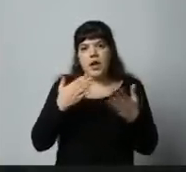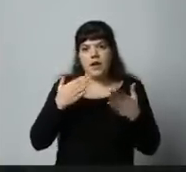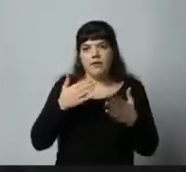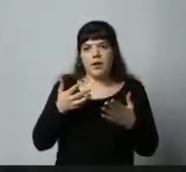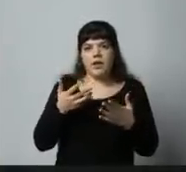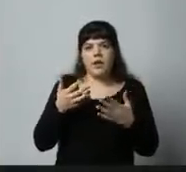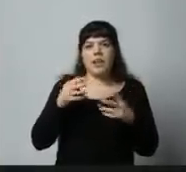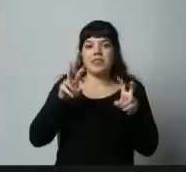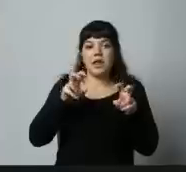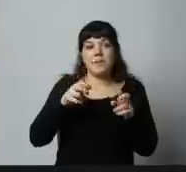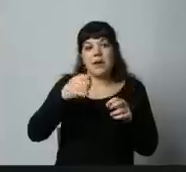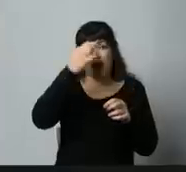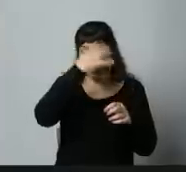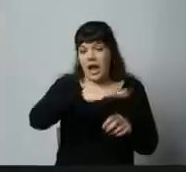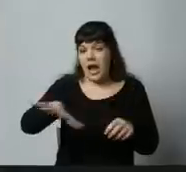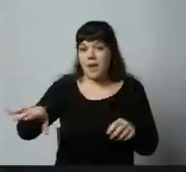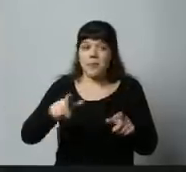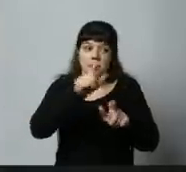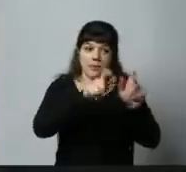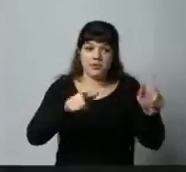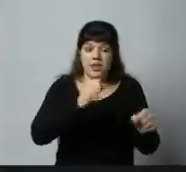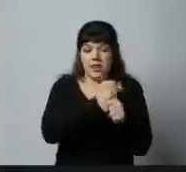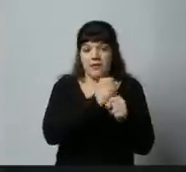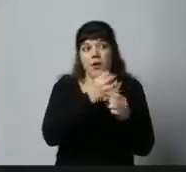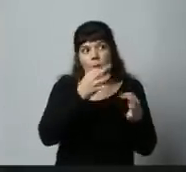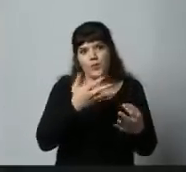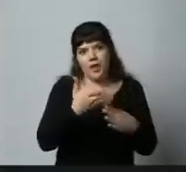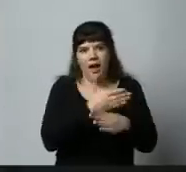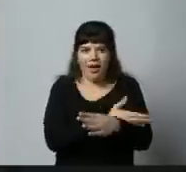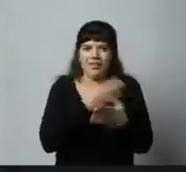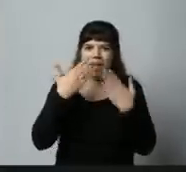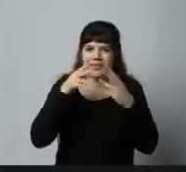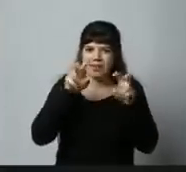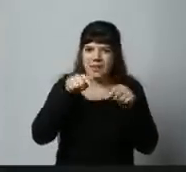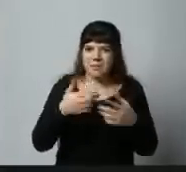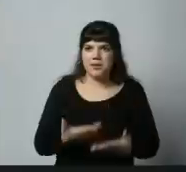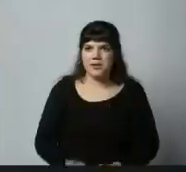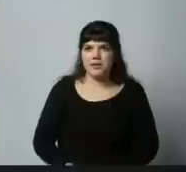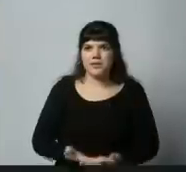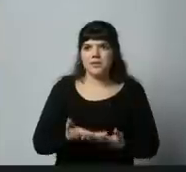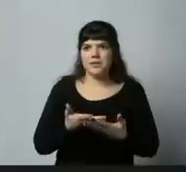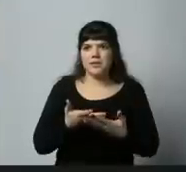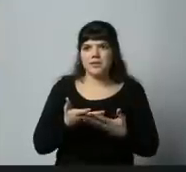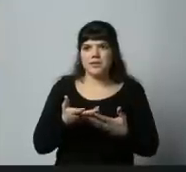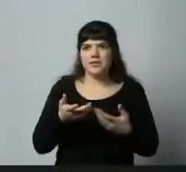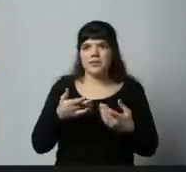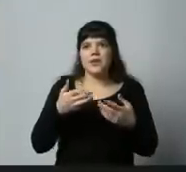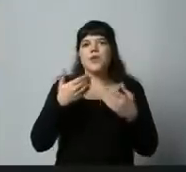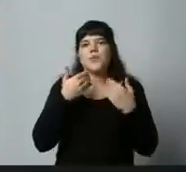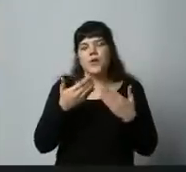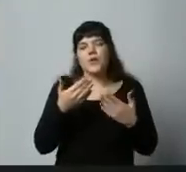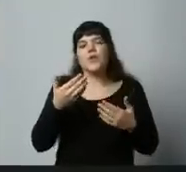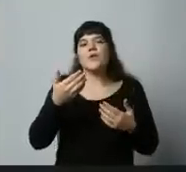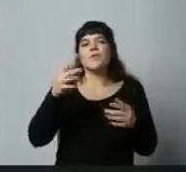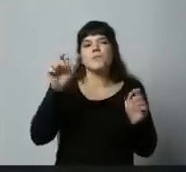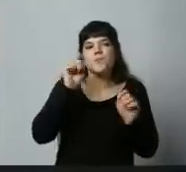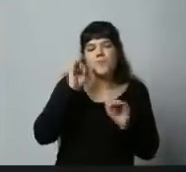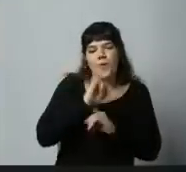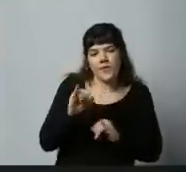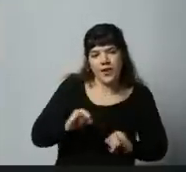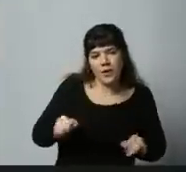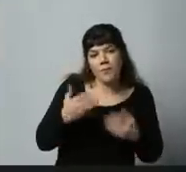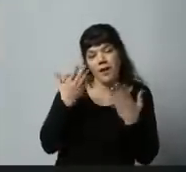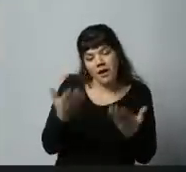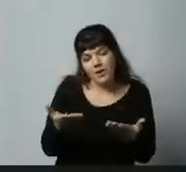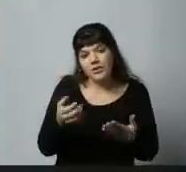Los peones Rurales que hoy justo estuvimos hablando temprano Bueno me queda decir eso Feliz cumpleaños flaco donde queda que